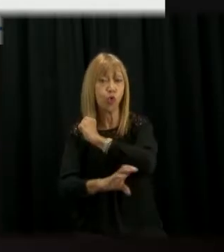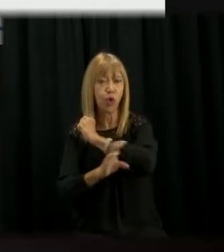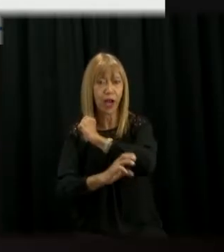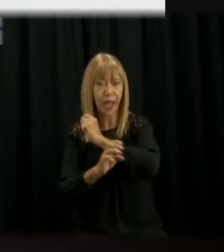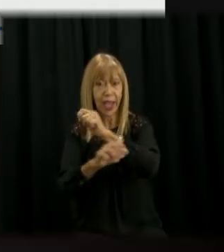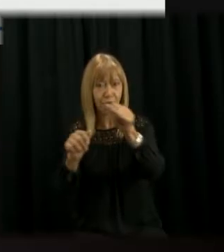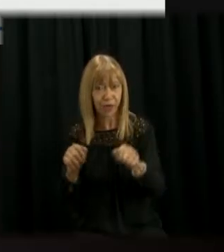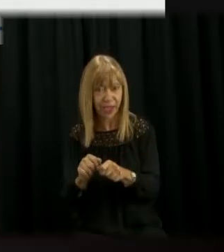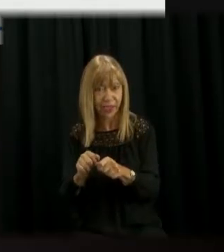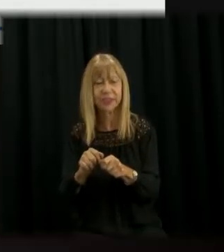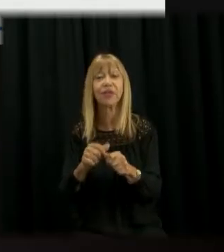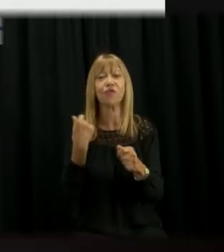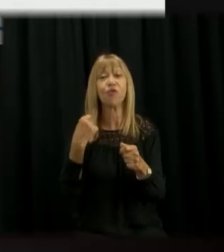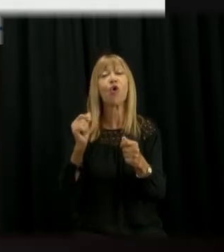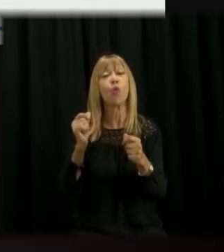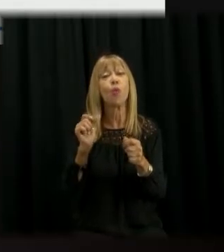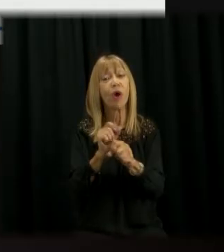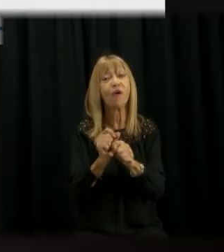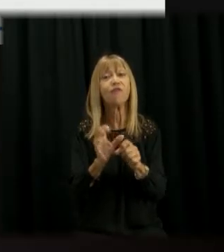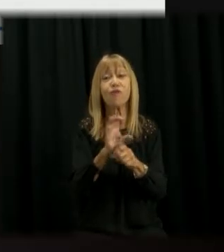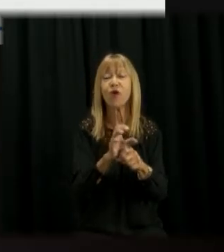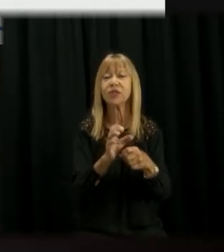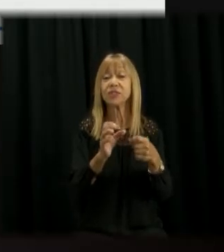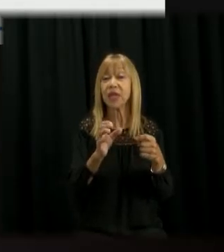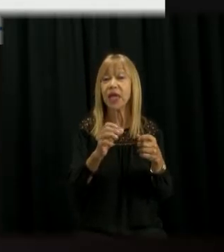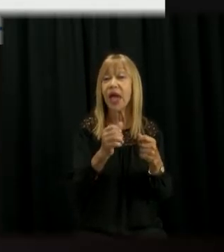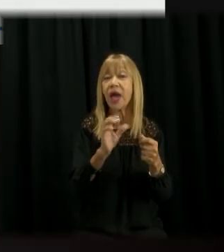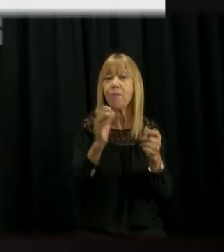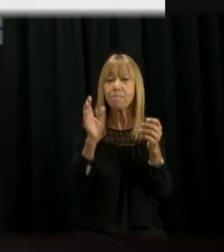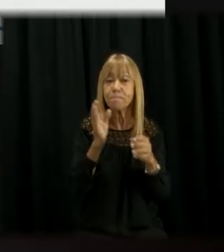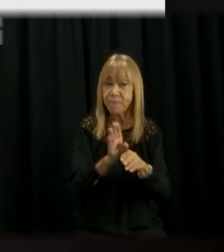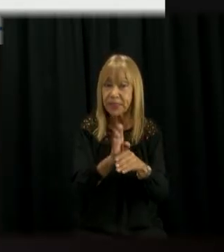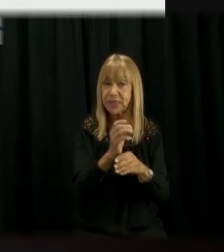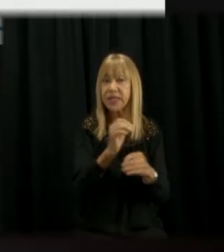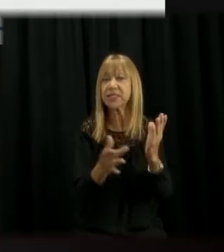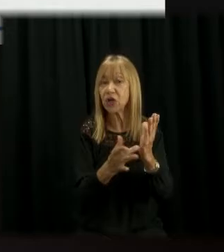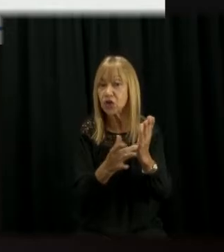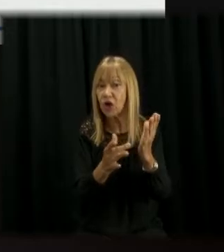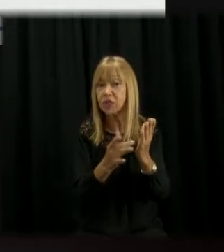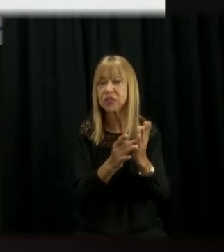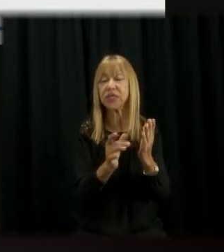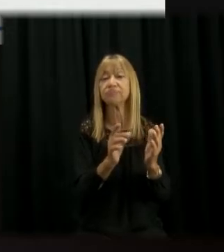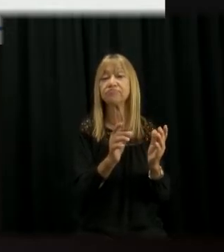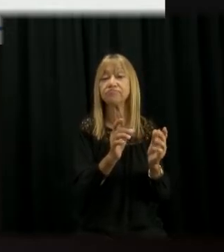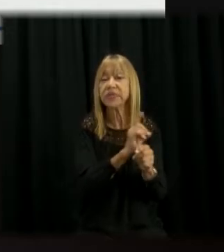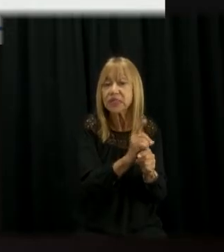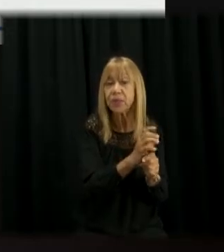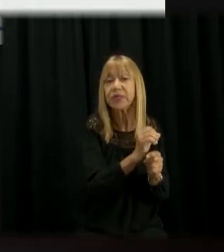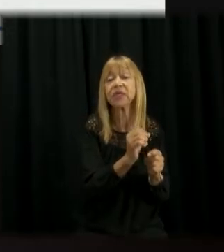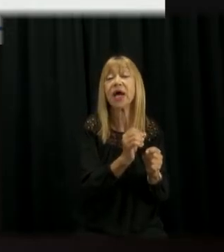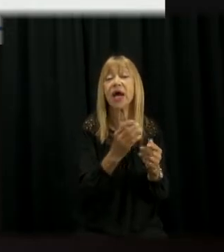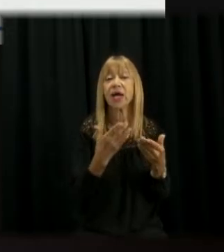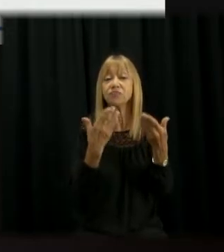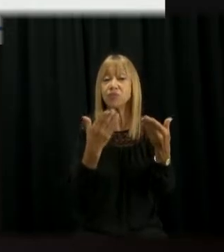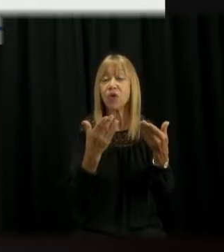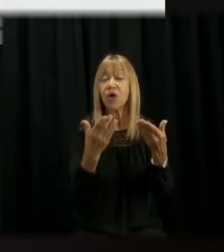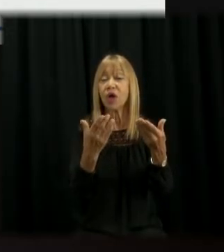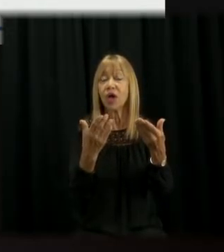50 millones para invertir en la labor, en el desarrollo de la fuerza laboral, específicamente en negocios y en